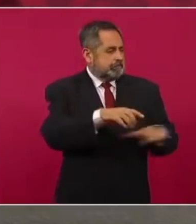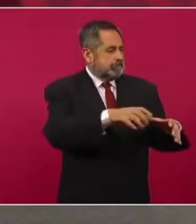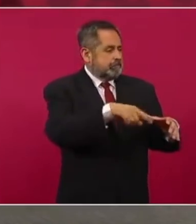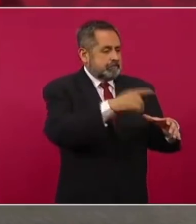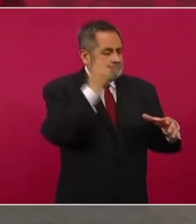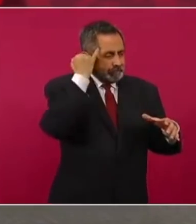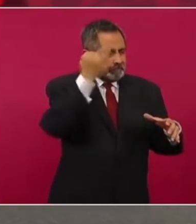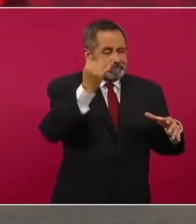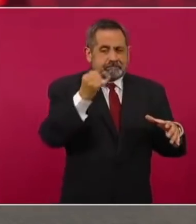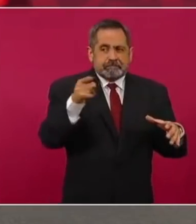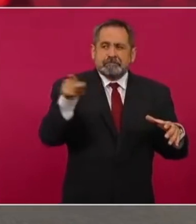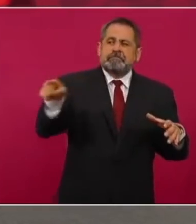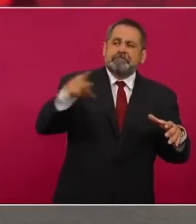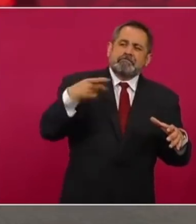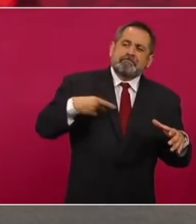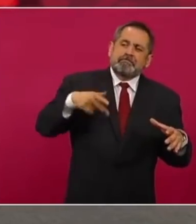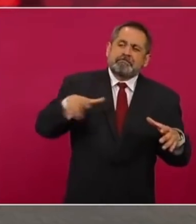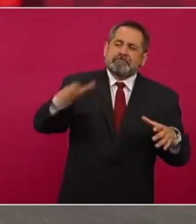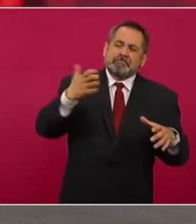no sabe